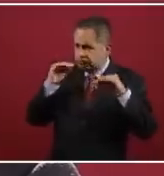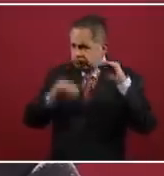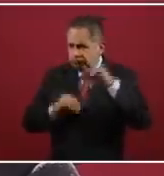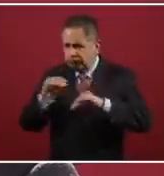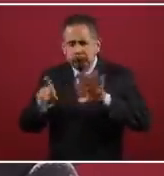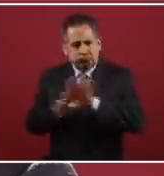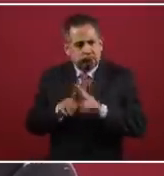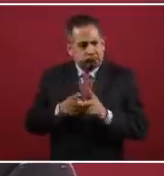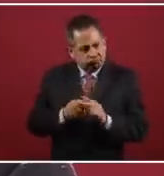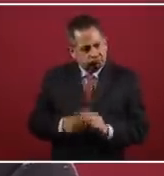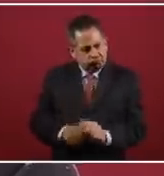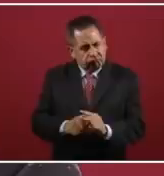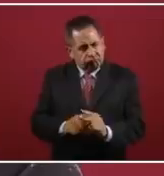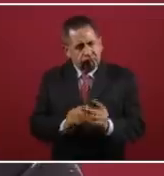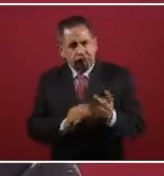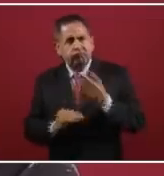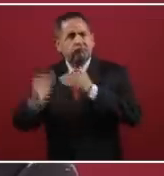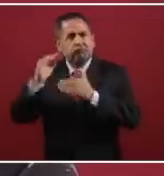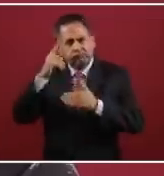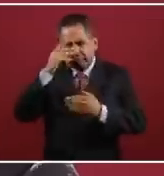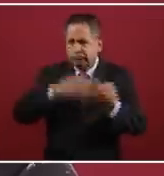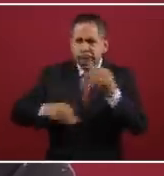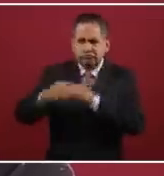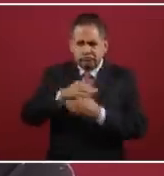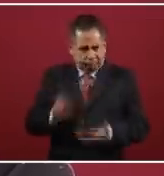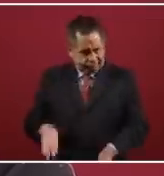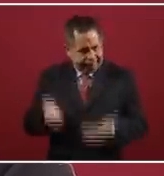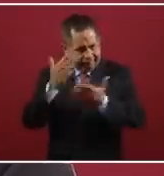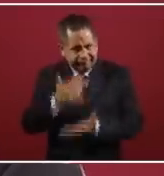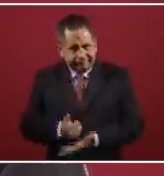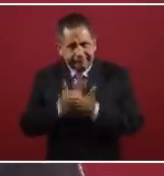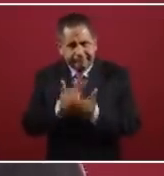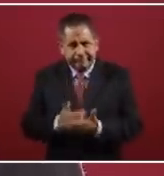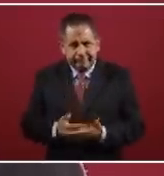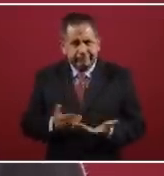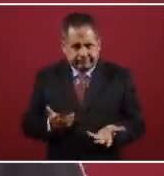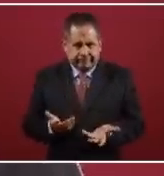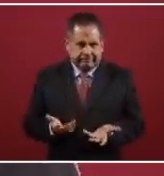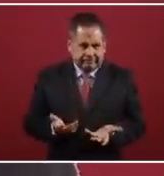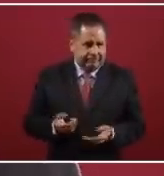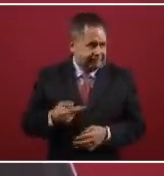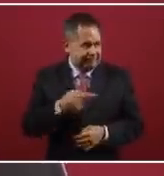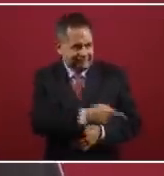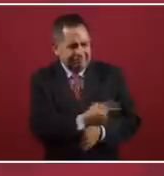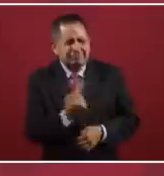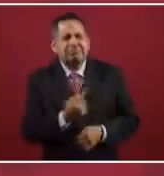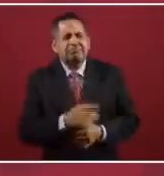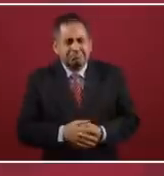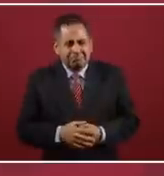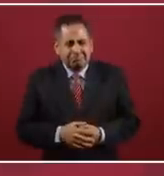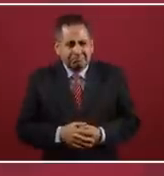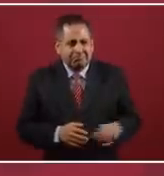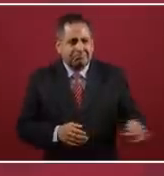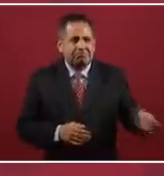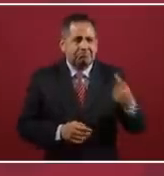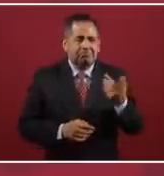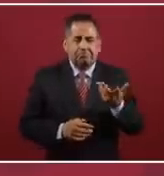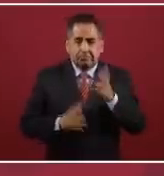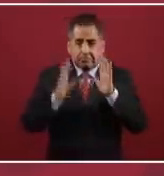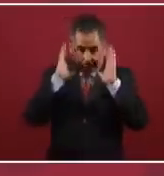desde abajo y para todos. Pero eso no es taparse la